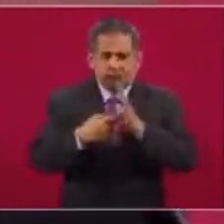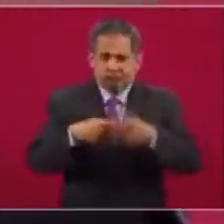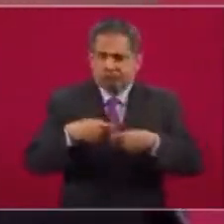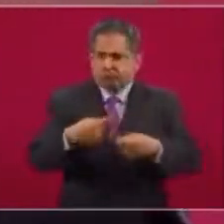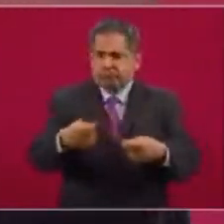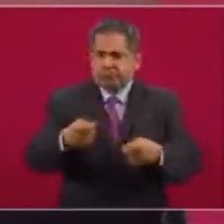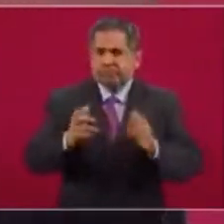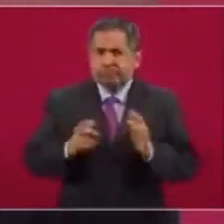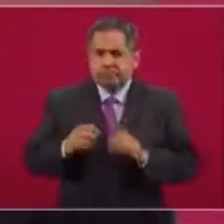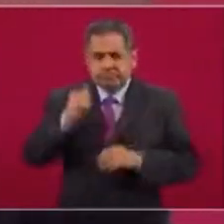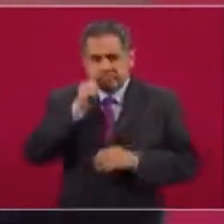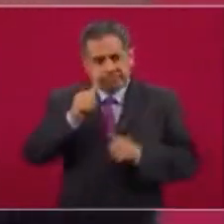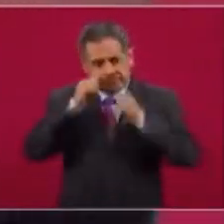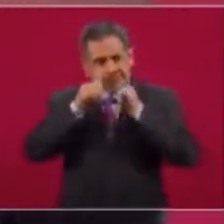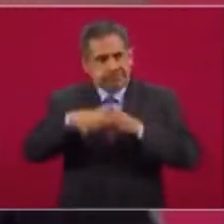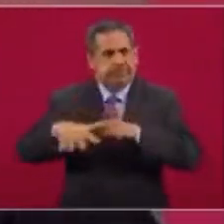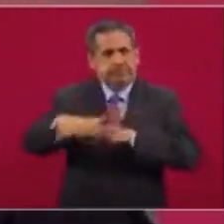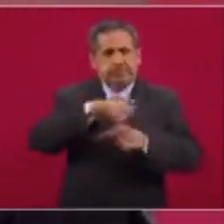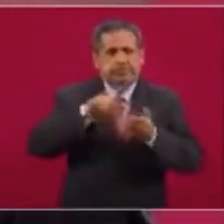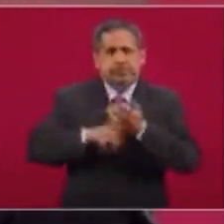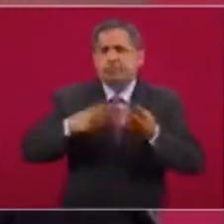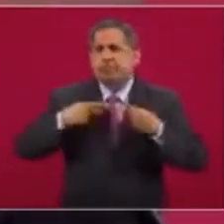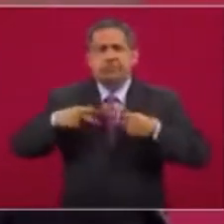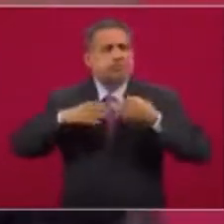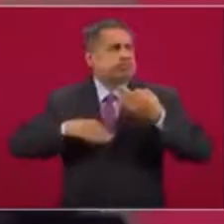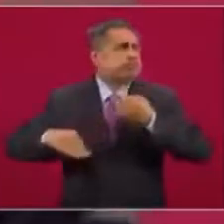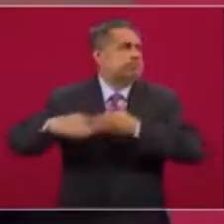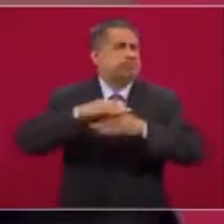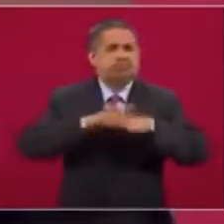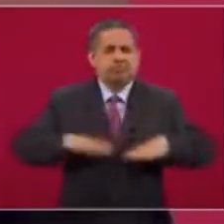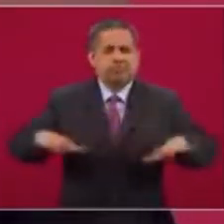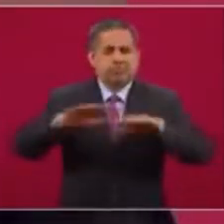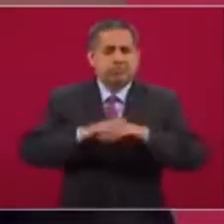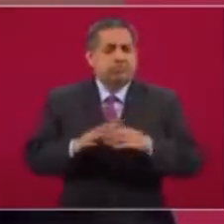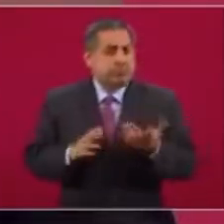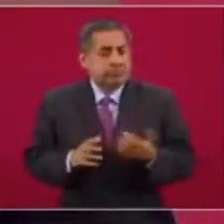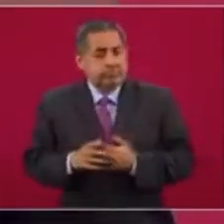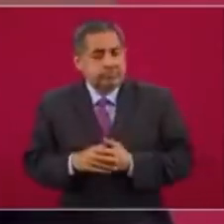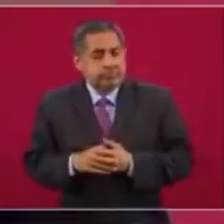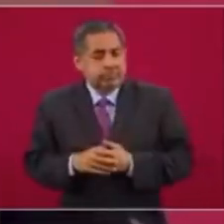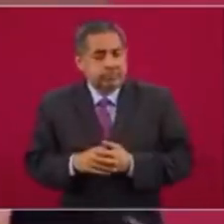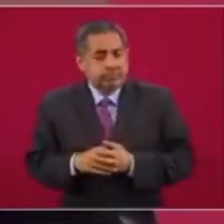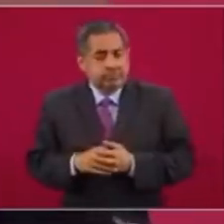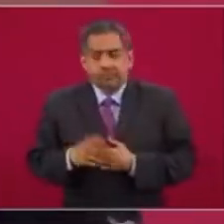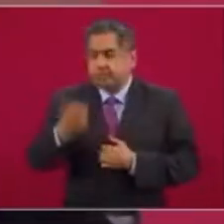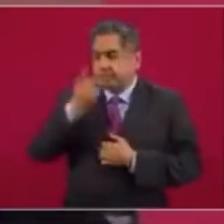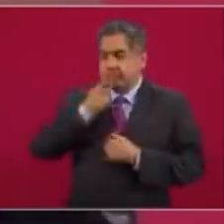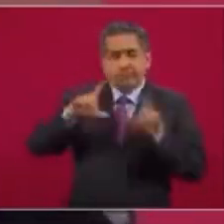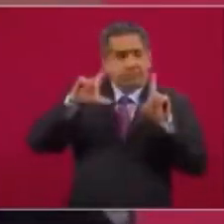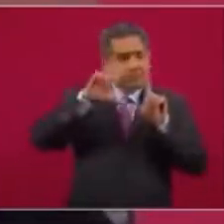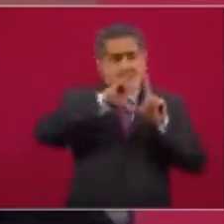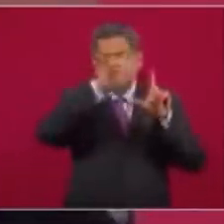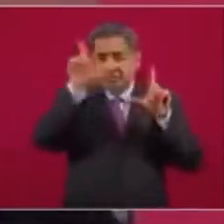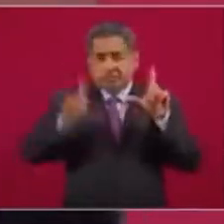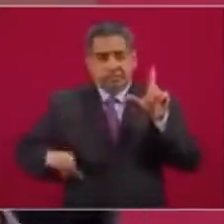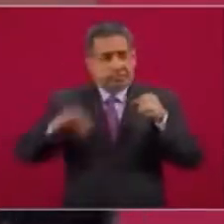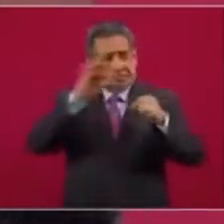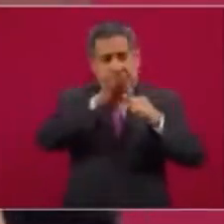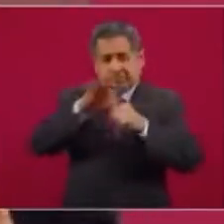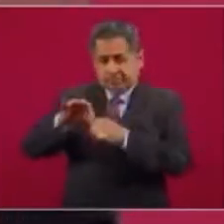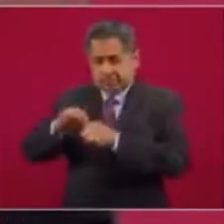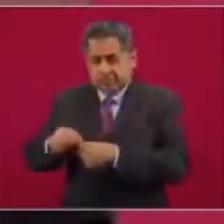de atender a todo el pueblo. A mí me eligieron todos los mexicanos. Yo